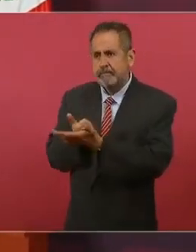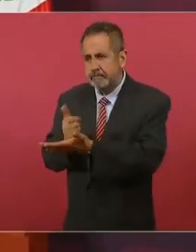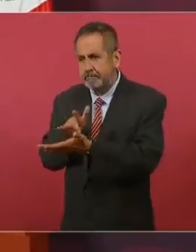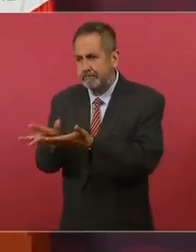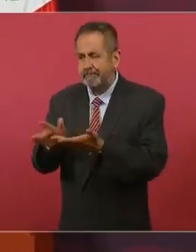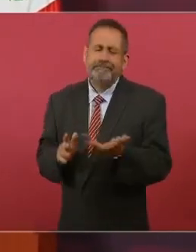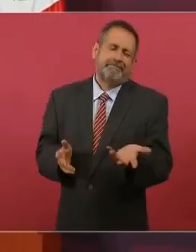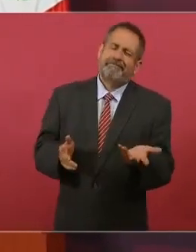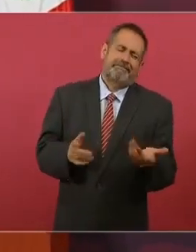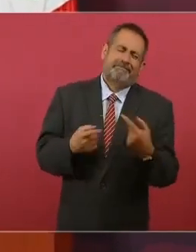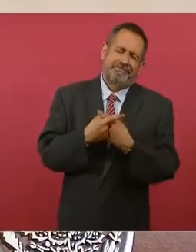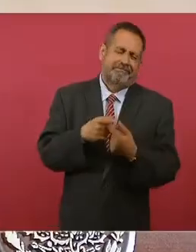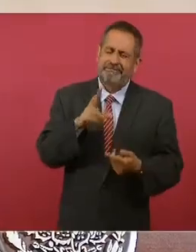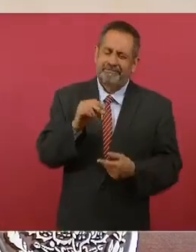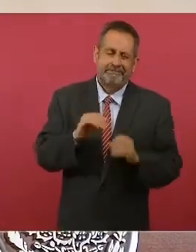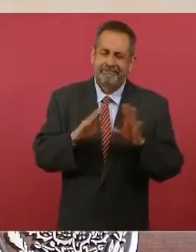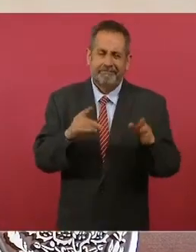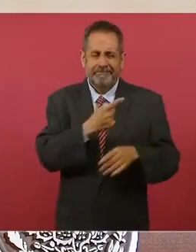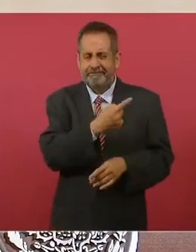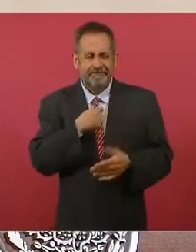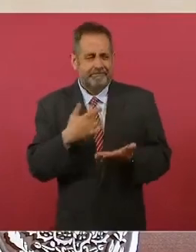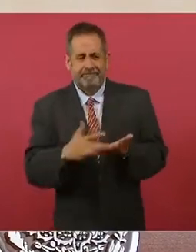no.